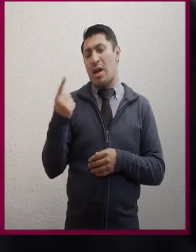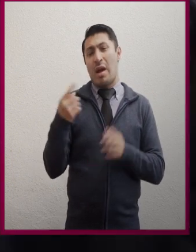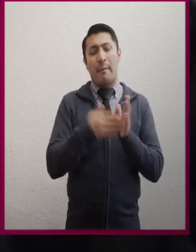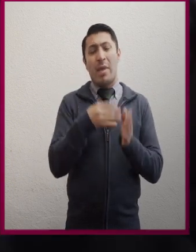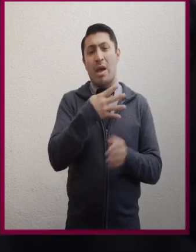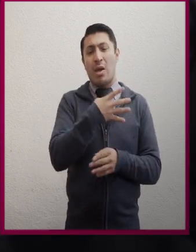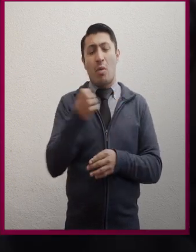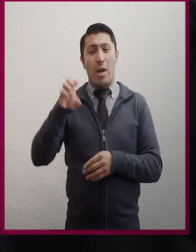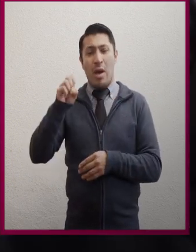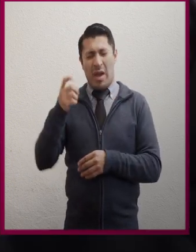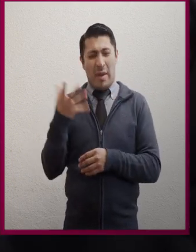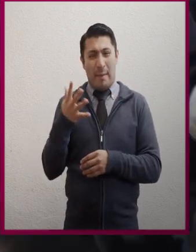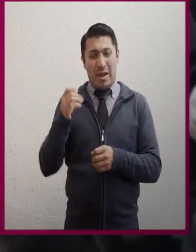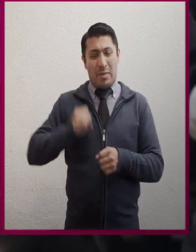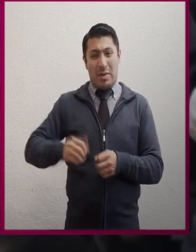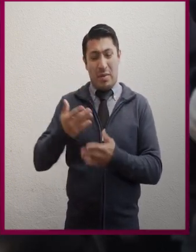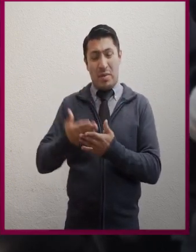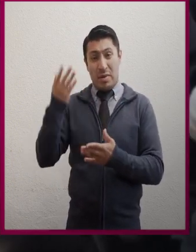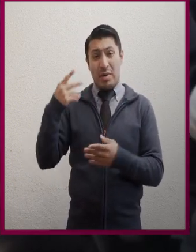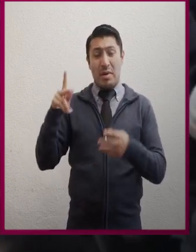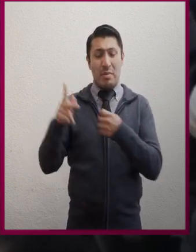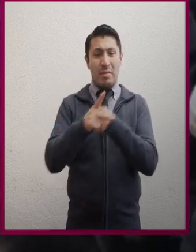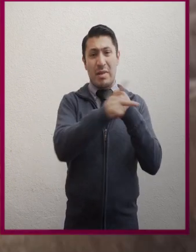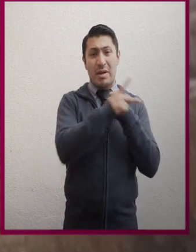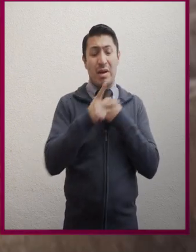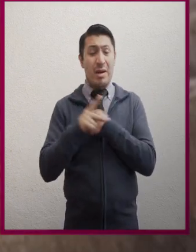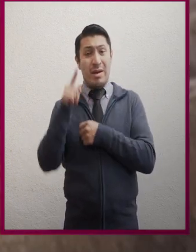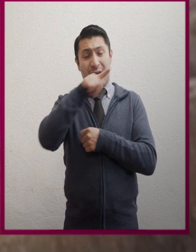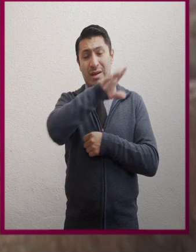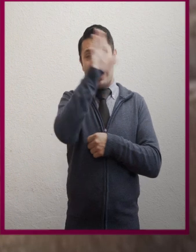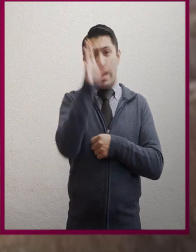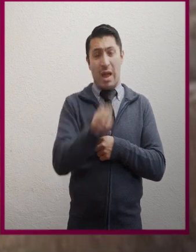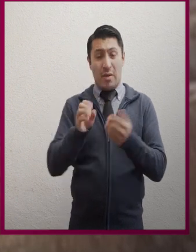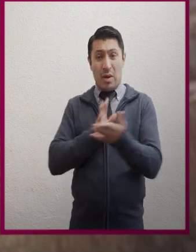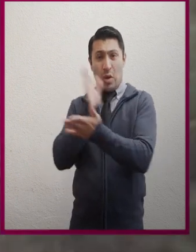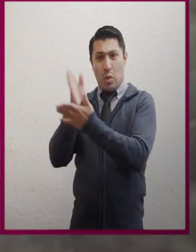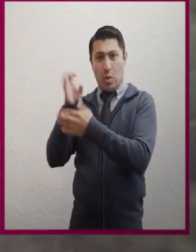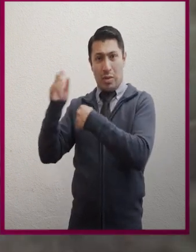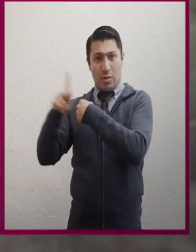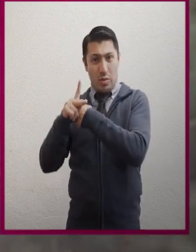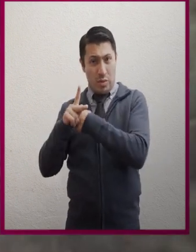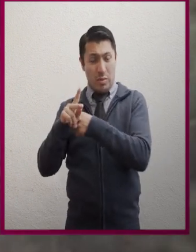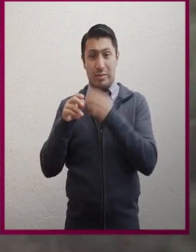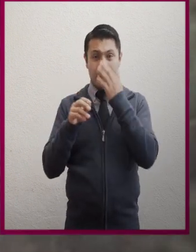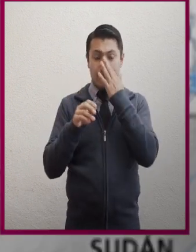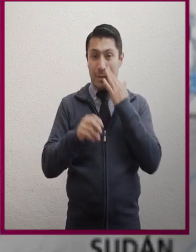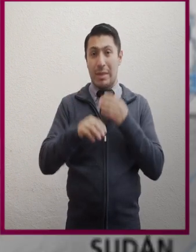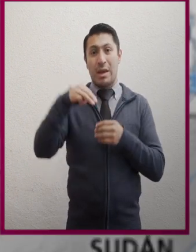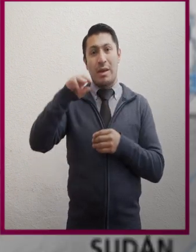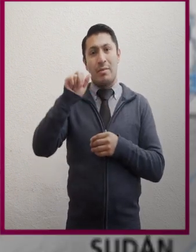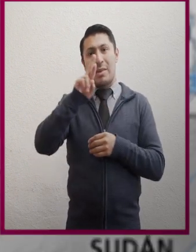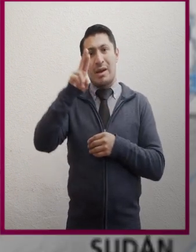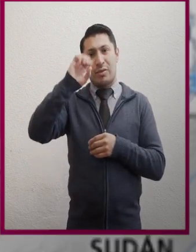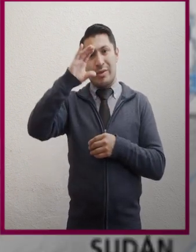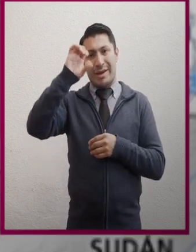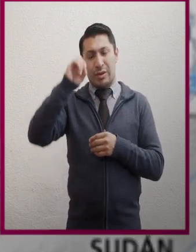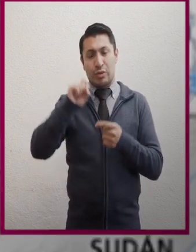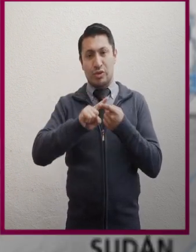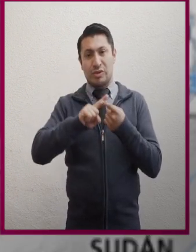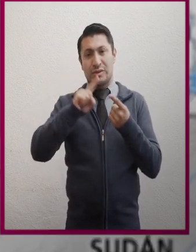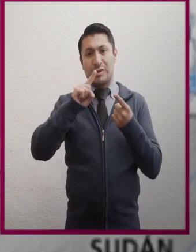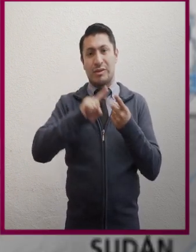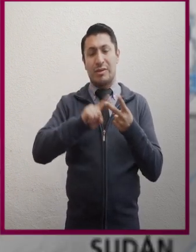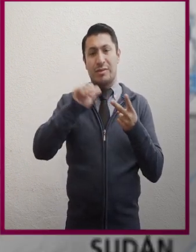Desde los años 60 del siglo pasado, los principales países de origen de la migración de África a Europa han sido